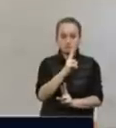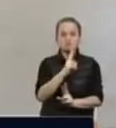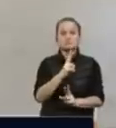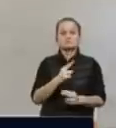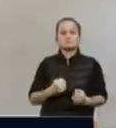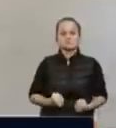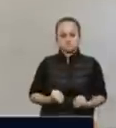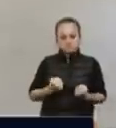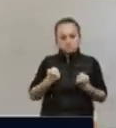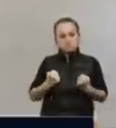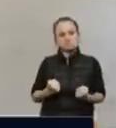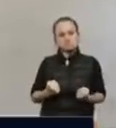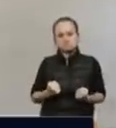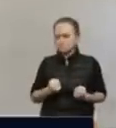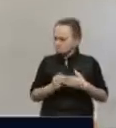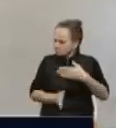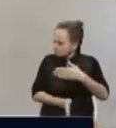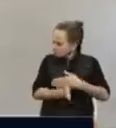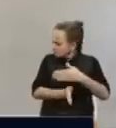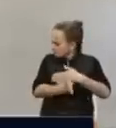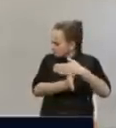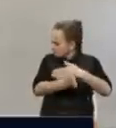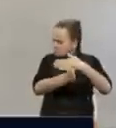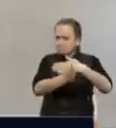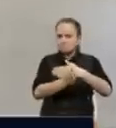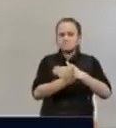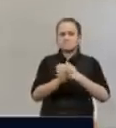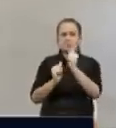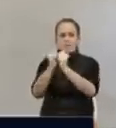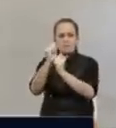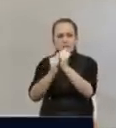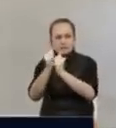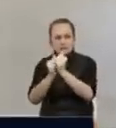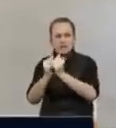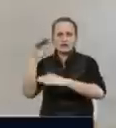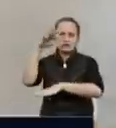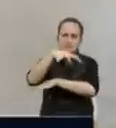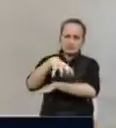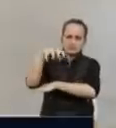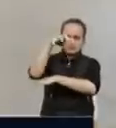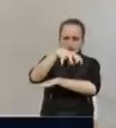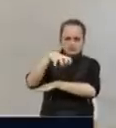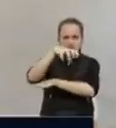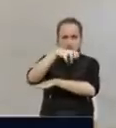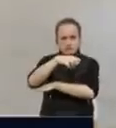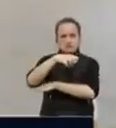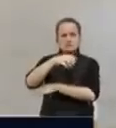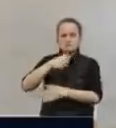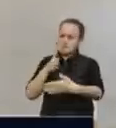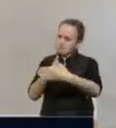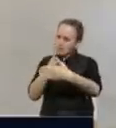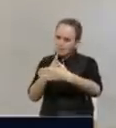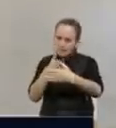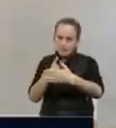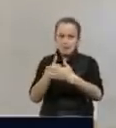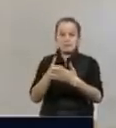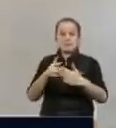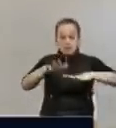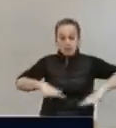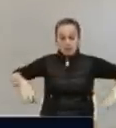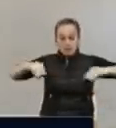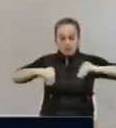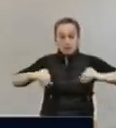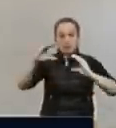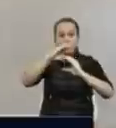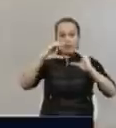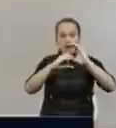llegaremos hasta el final en la destrucción de la maquinaria que depreda estos territorios, y no solo del Bajo